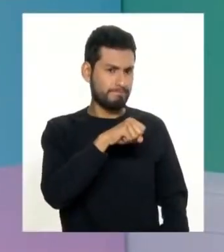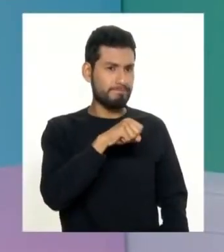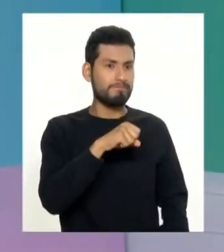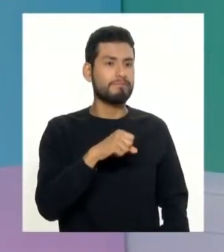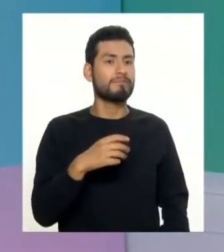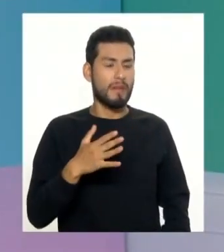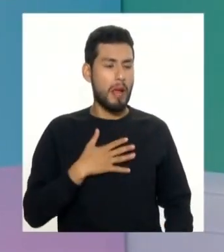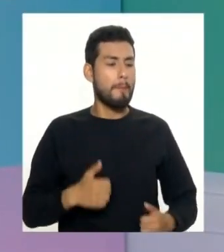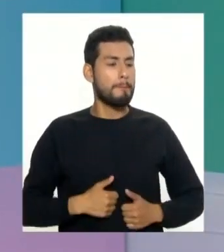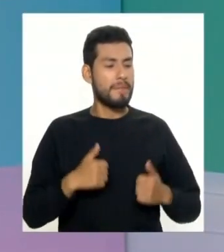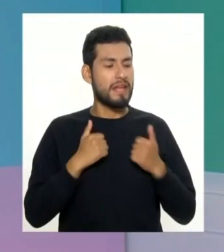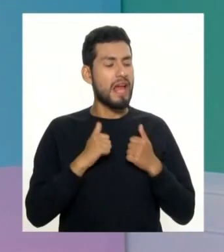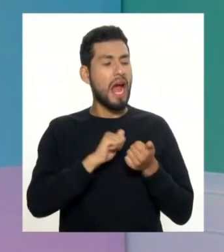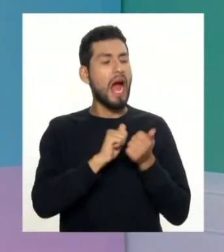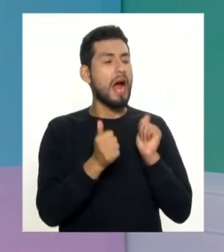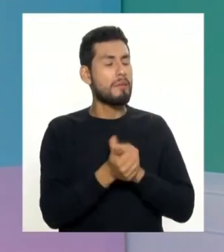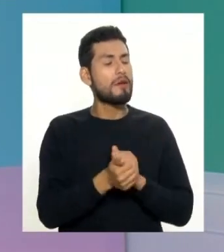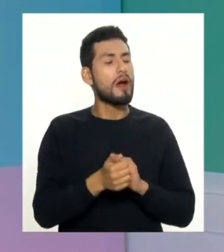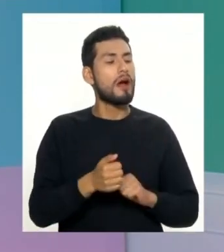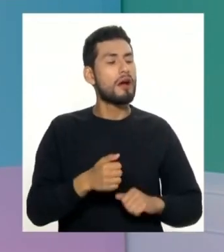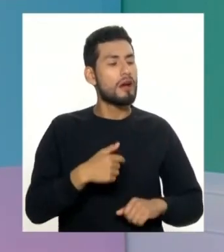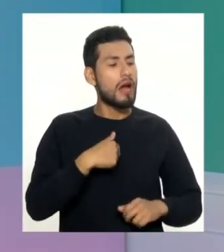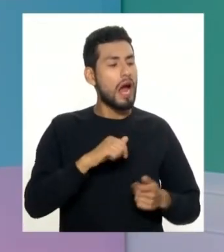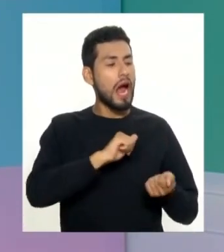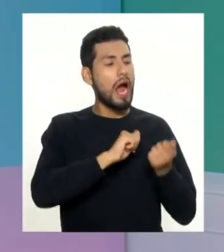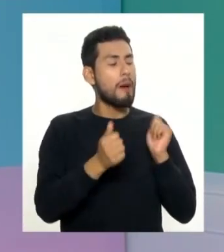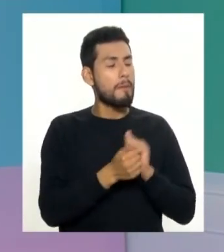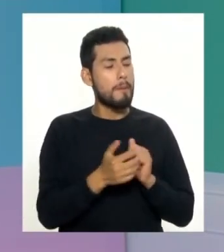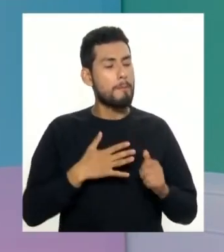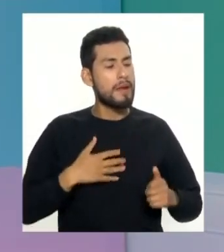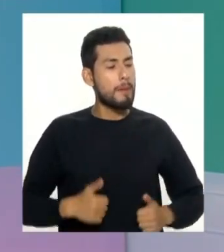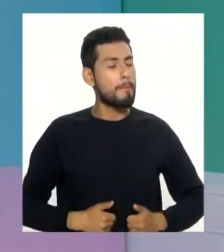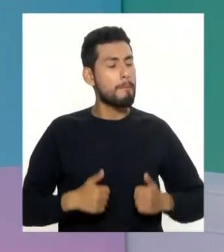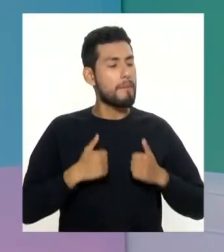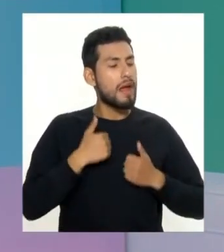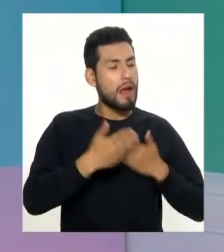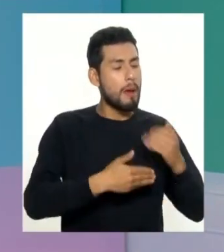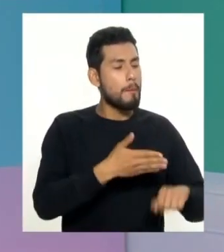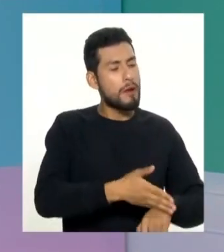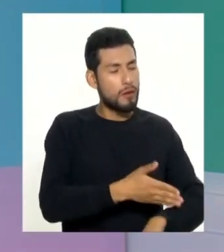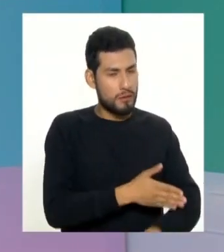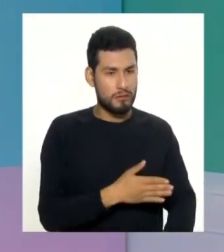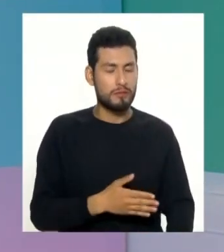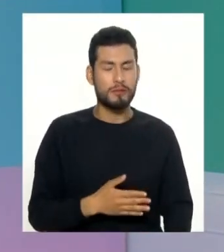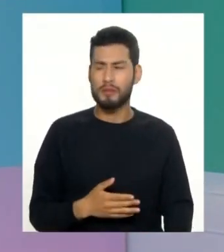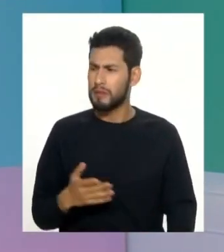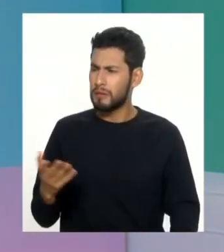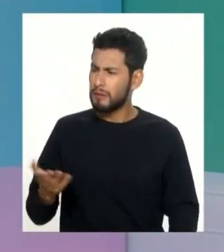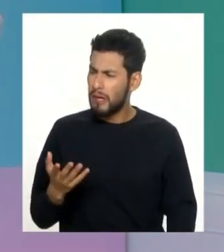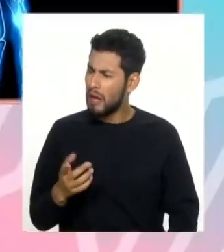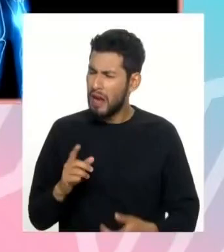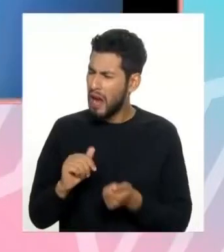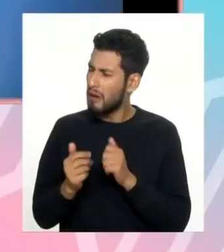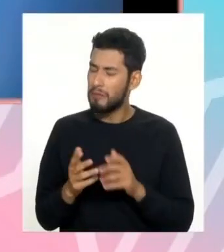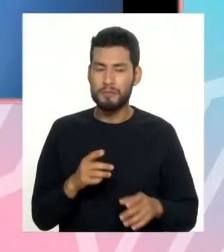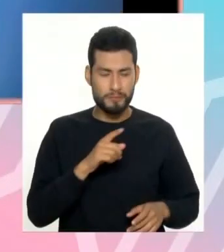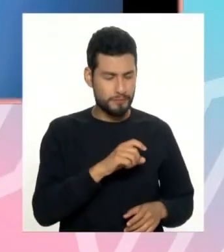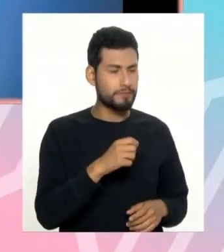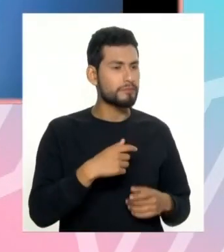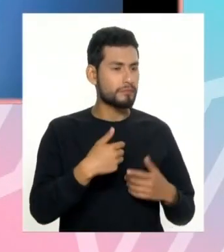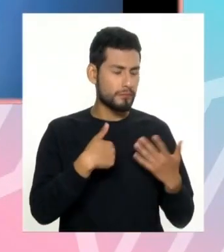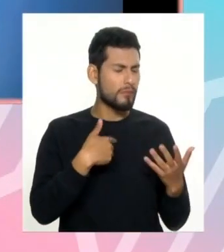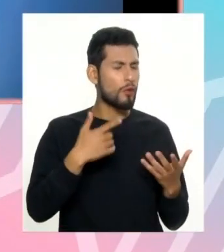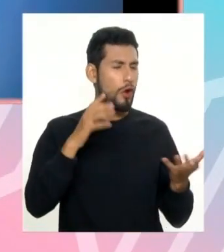Cambiar mi estilo de vida. ¿Cambiar? Mi estilo de vida. Ok. O sea, mejorar. Yo lo